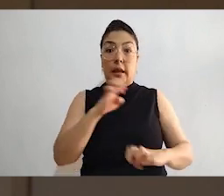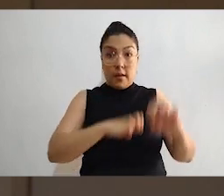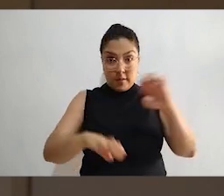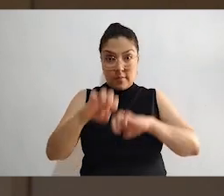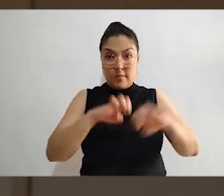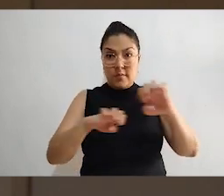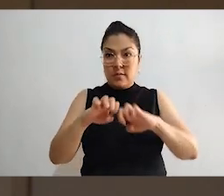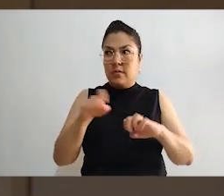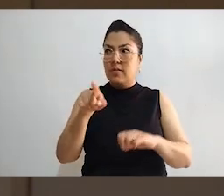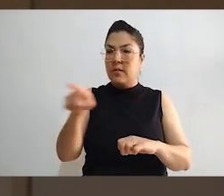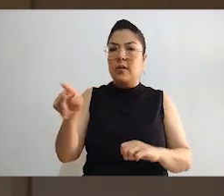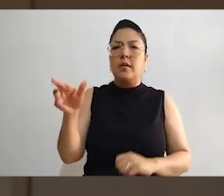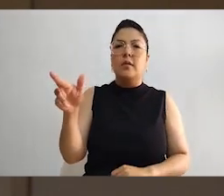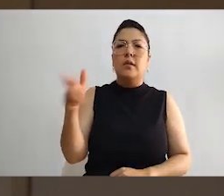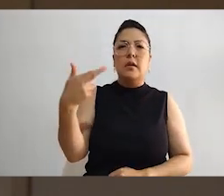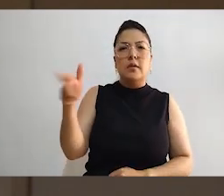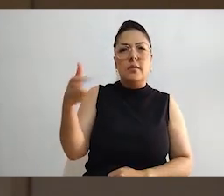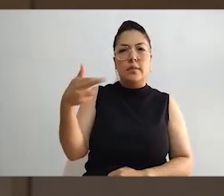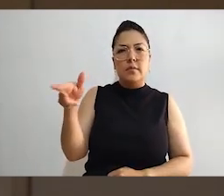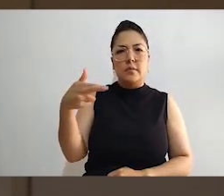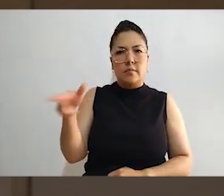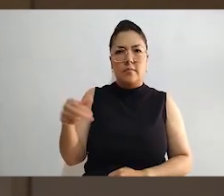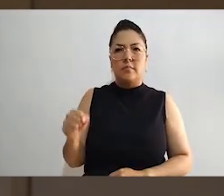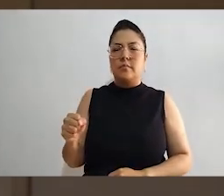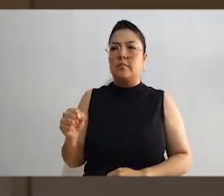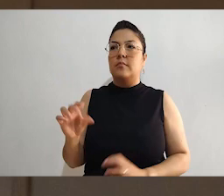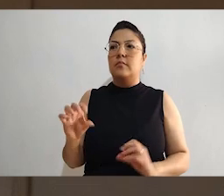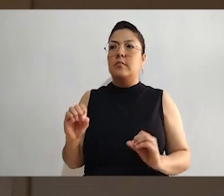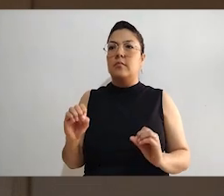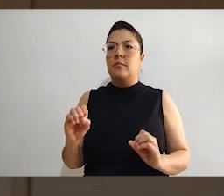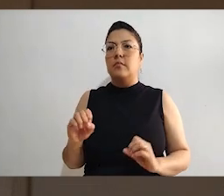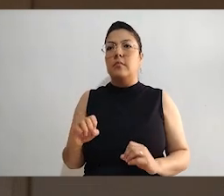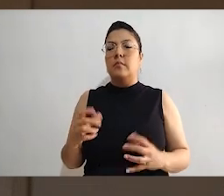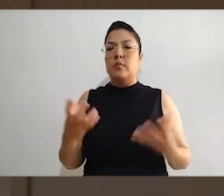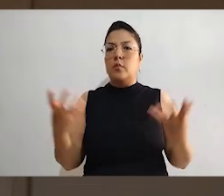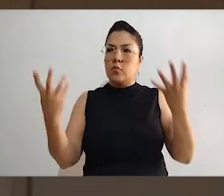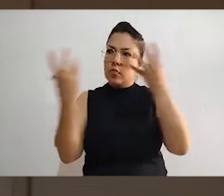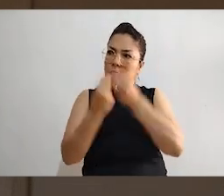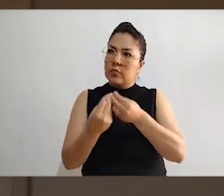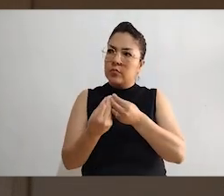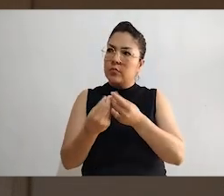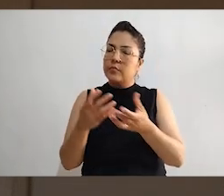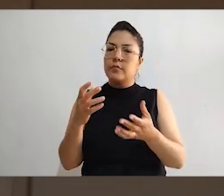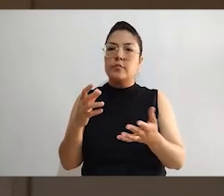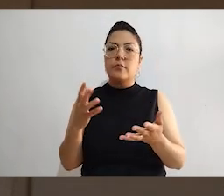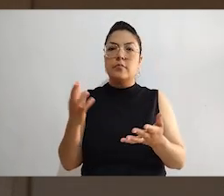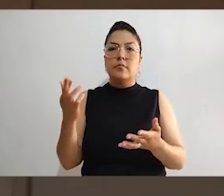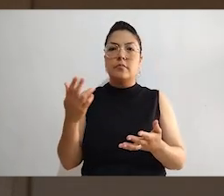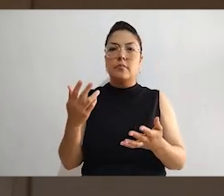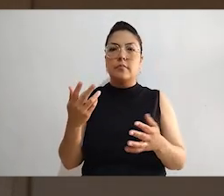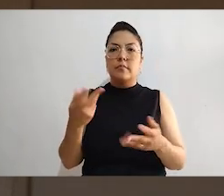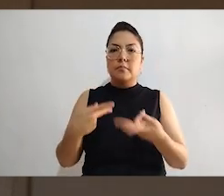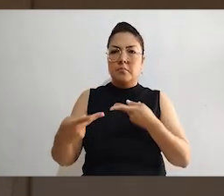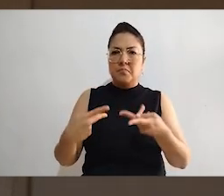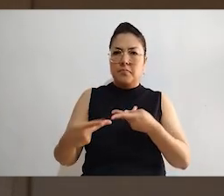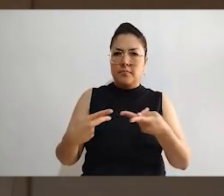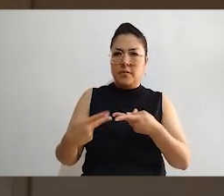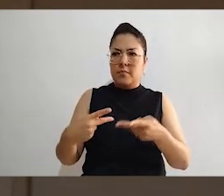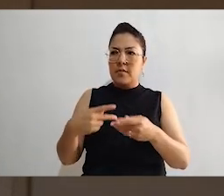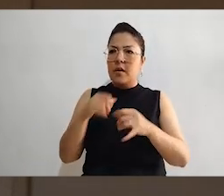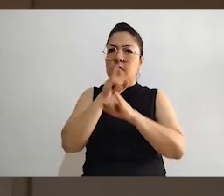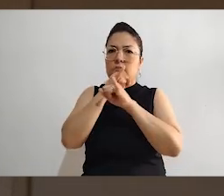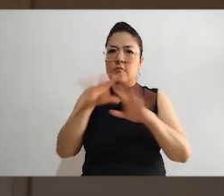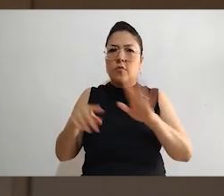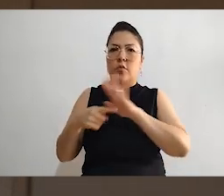empresarios restauranteros, por ejemplo, hizo spots con la Dirección de Comunicación y la Dirección de Cultura, llevaron a cabo estrategias